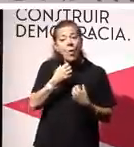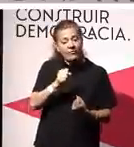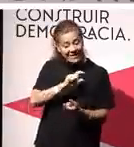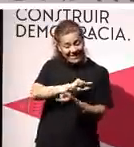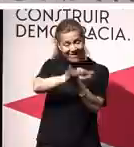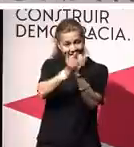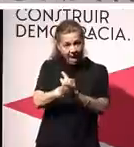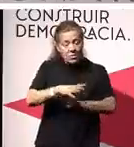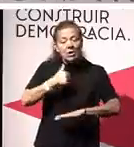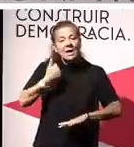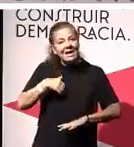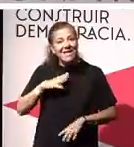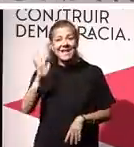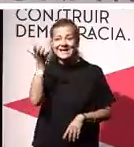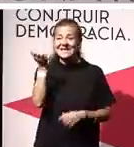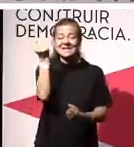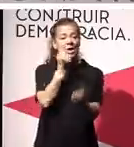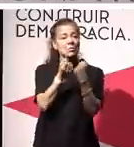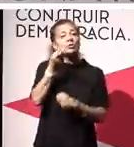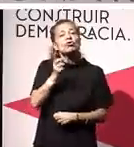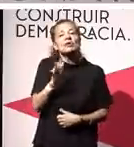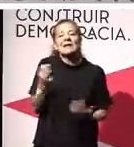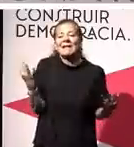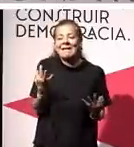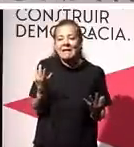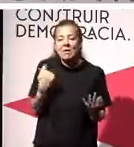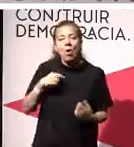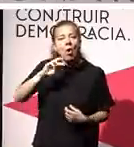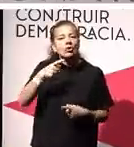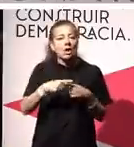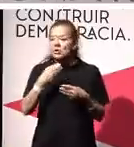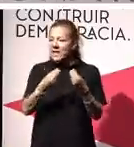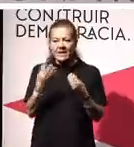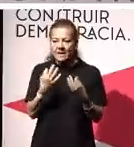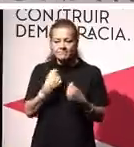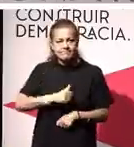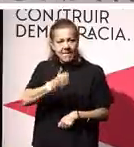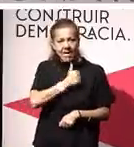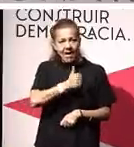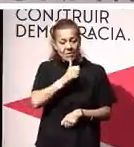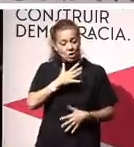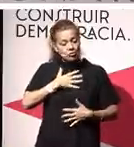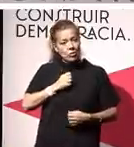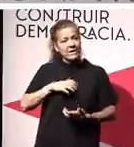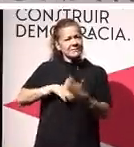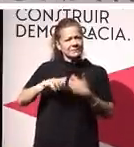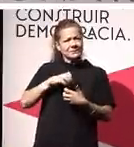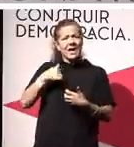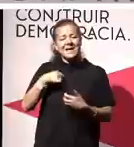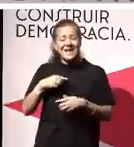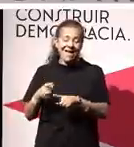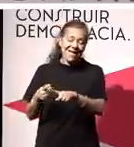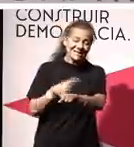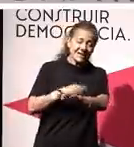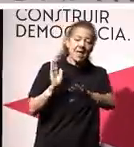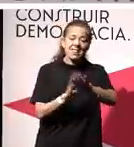cambio, que a las élites económicas solo les ha quedado, no les ha quedado otro remedio que atrincherarse en los poderes reaccionarios y en la extrema derecha